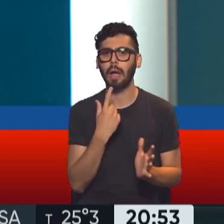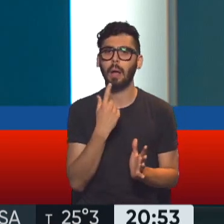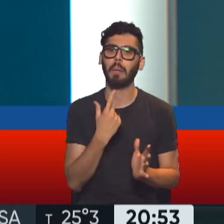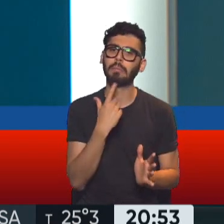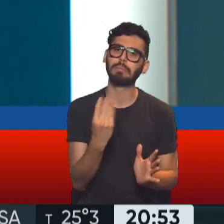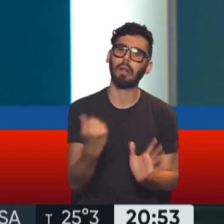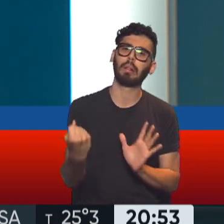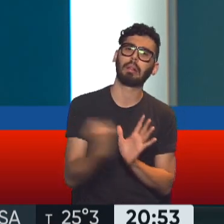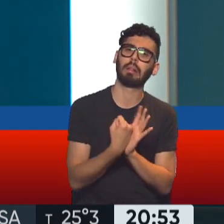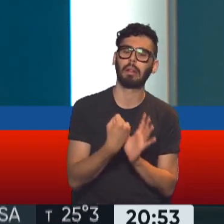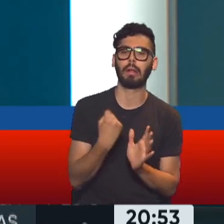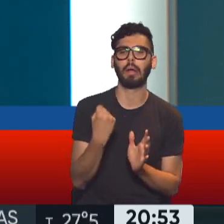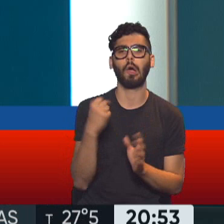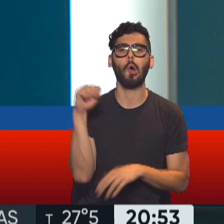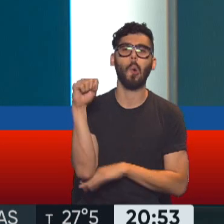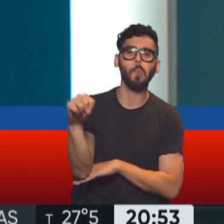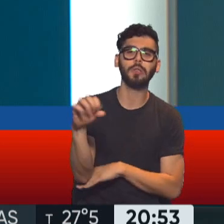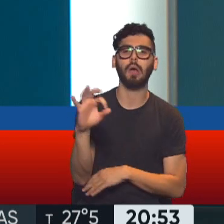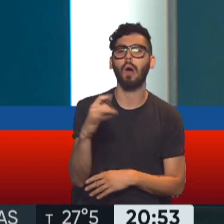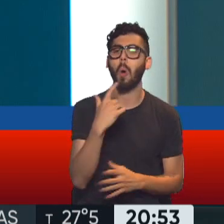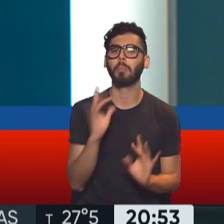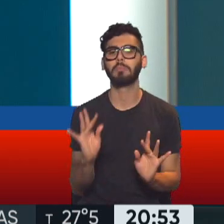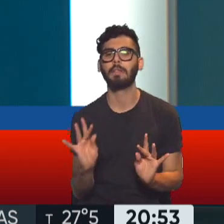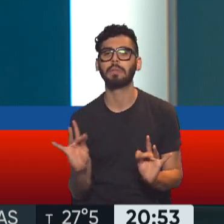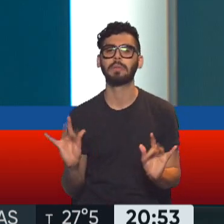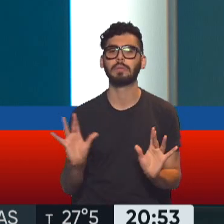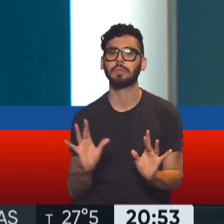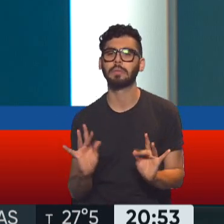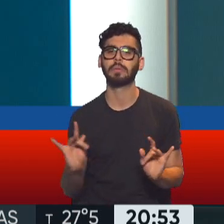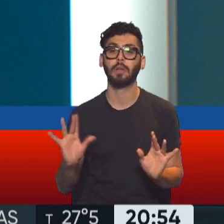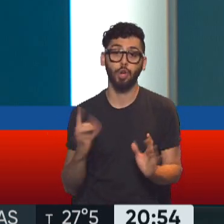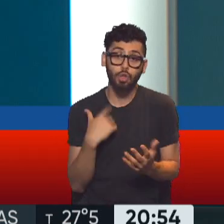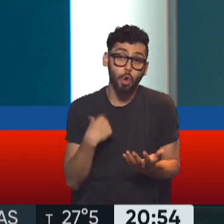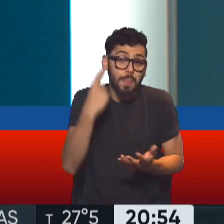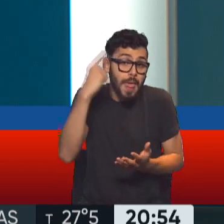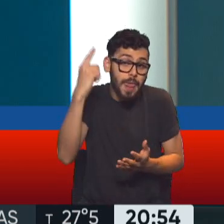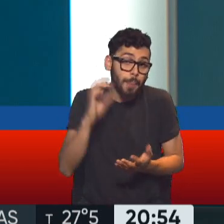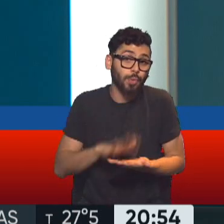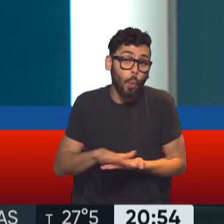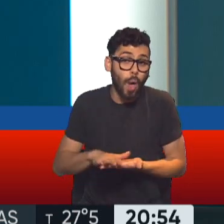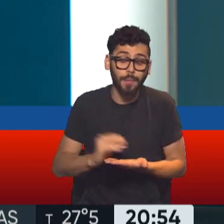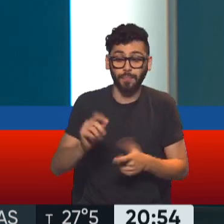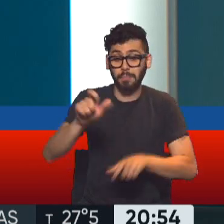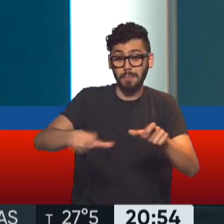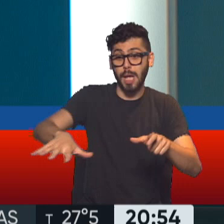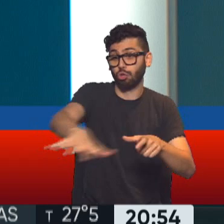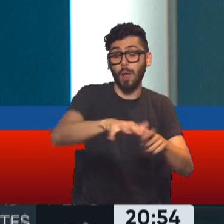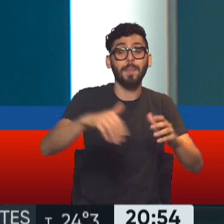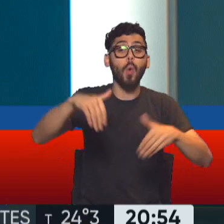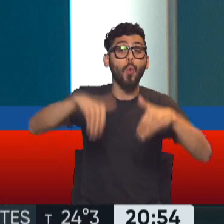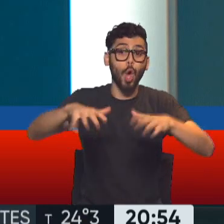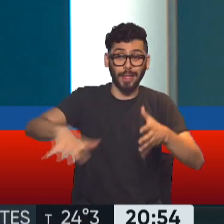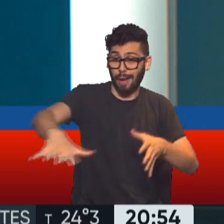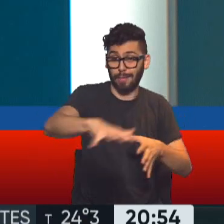sé yo, cualquier cosa de esa. Entonces son tan moderados, yo tengo una tesis básica, el electorado ¿no es cierto?,